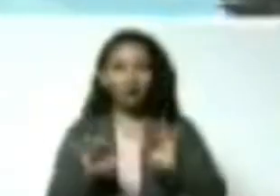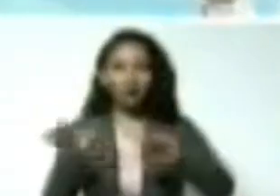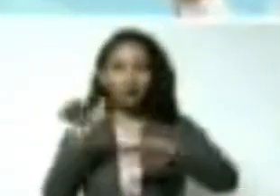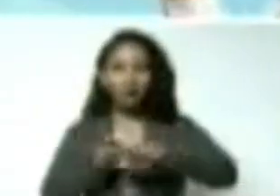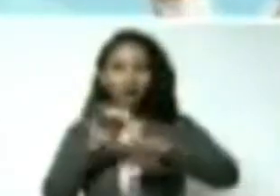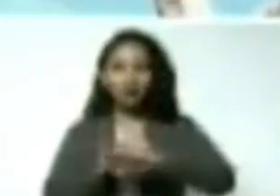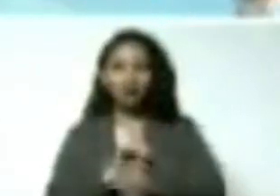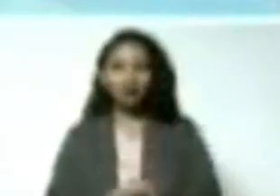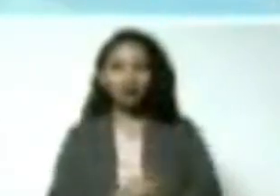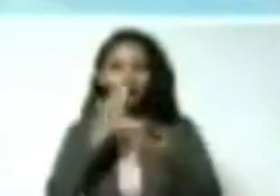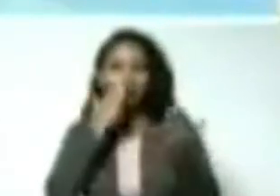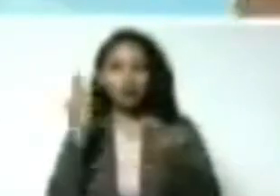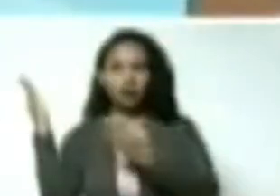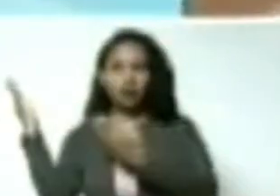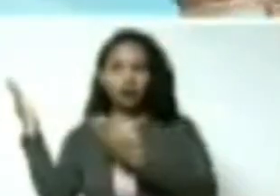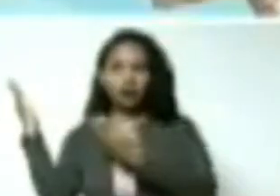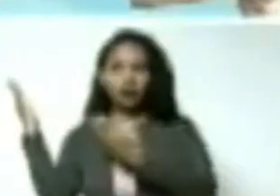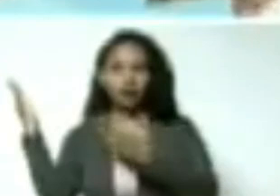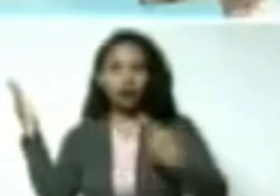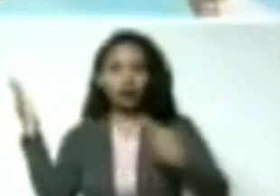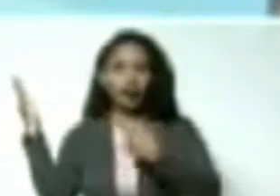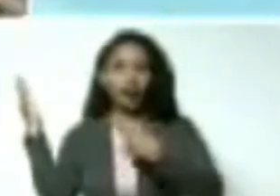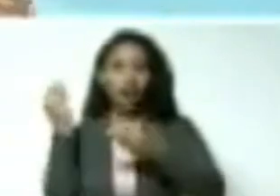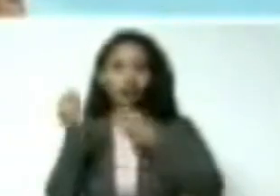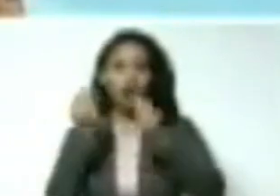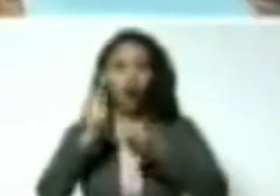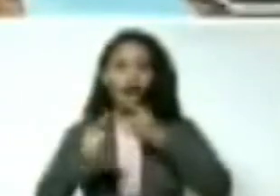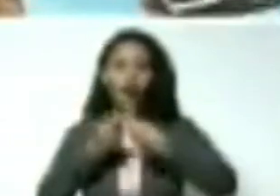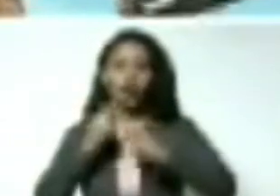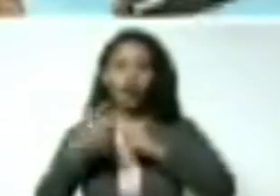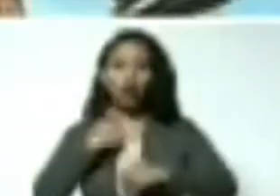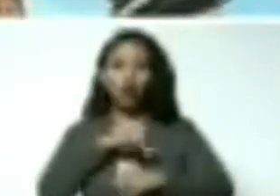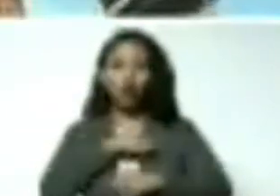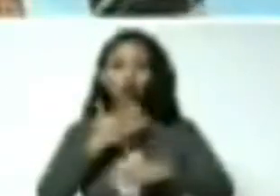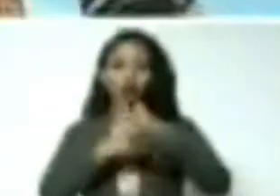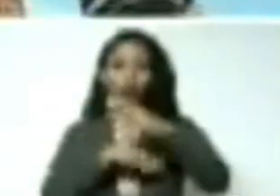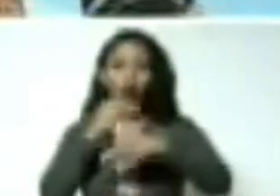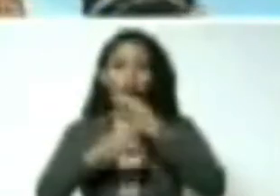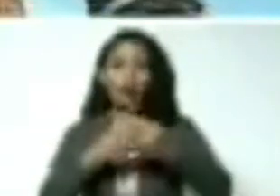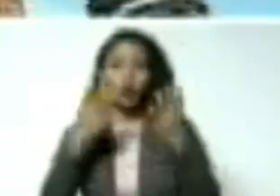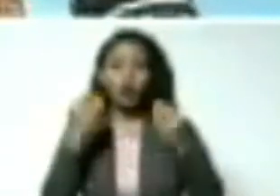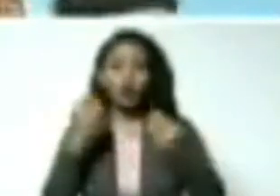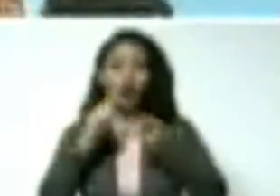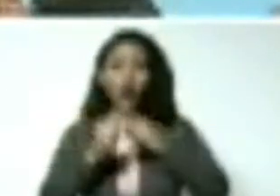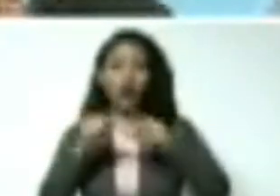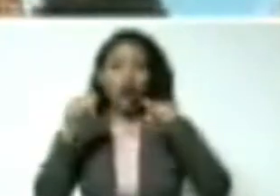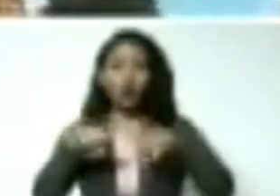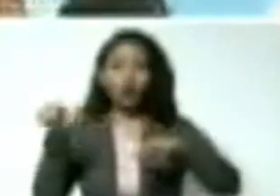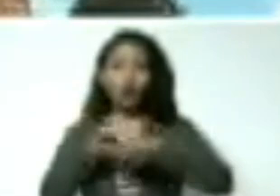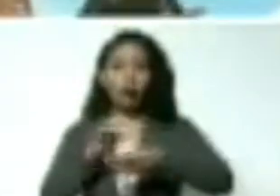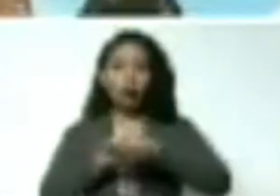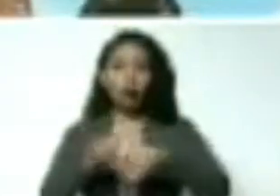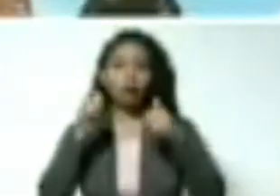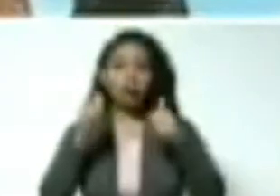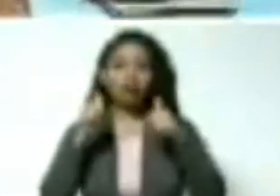zapatos. Y como las cosas, bueno, nosotros vamos a subsidiar buena parte para que estos zapatos bien